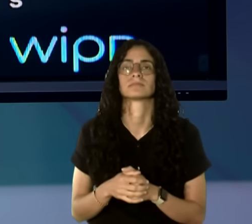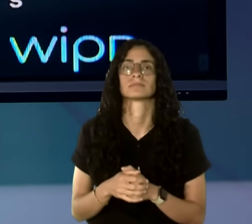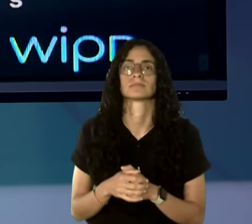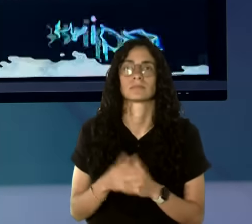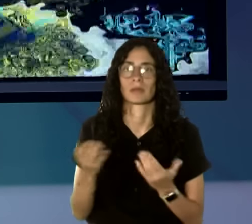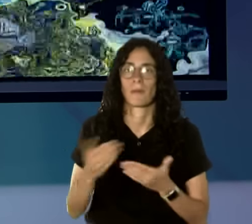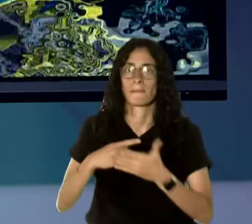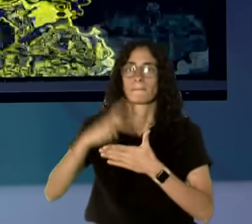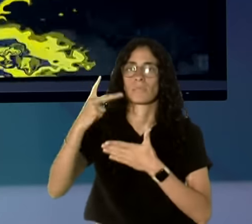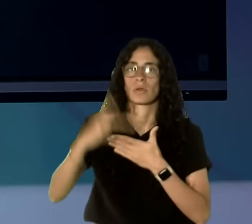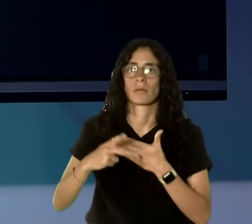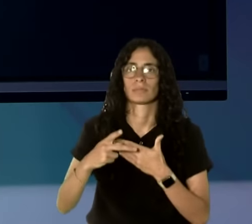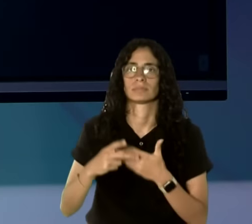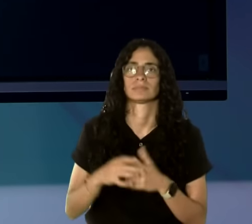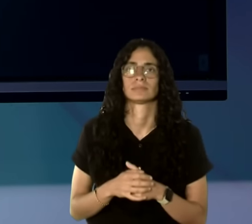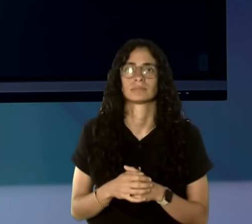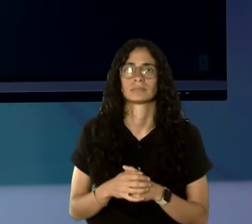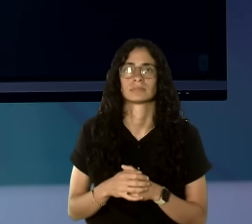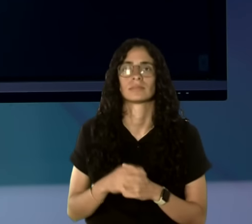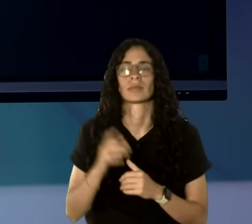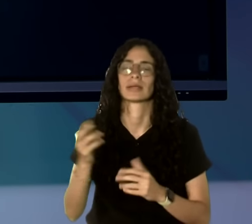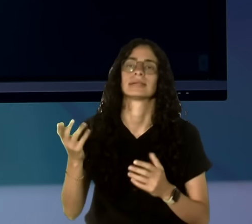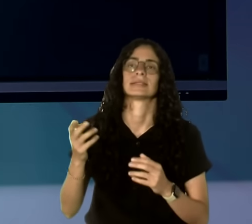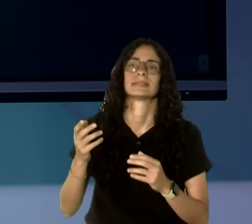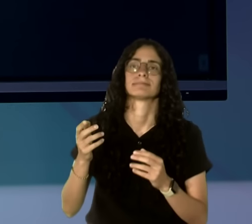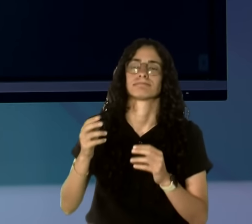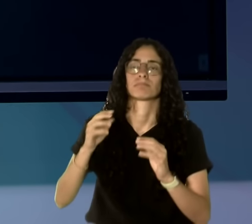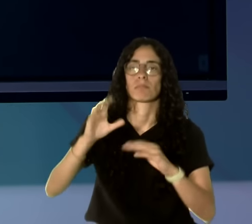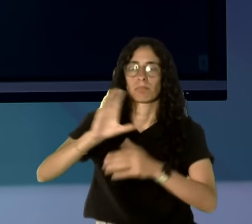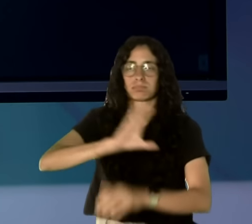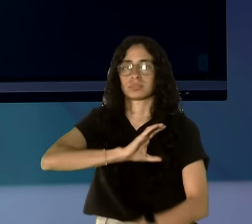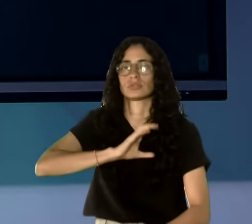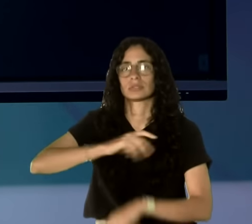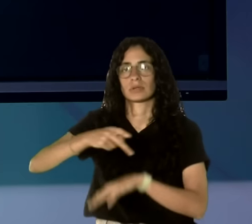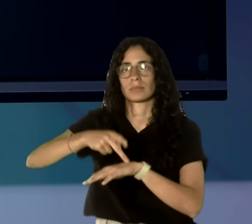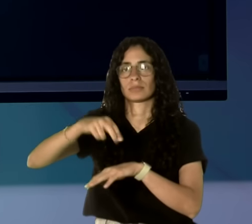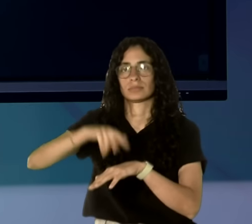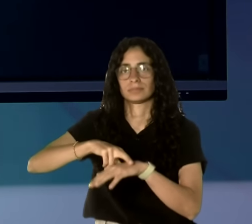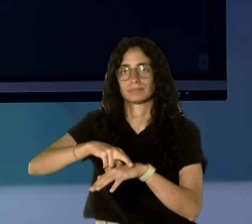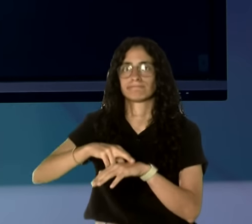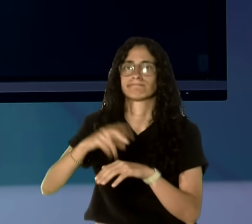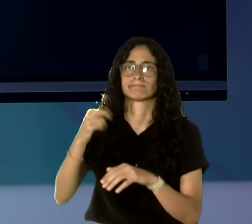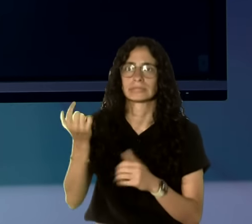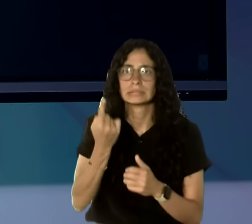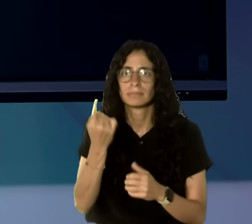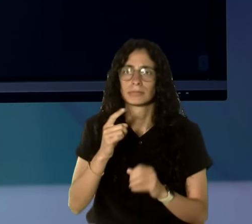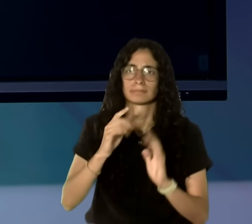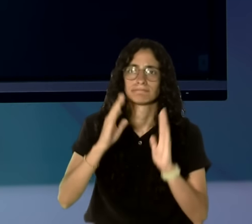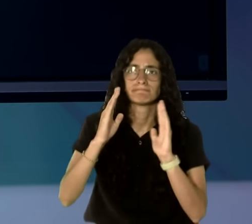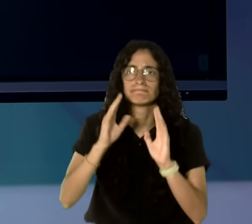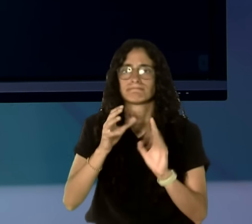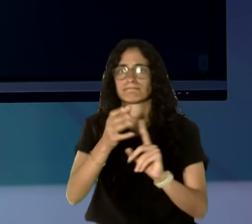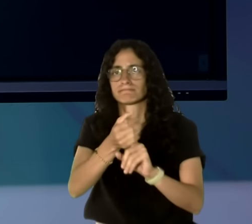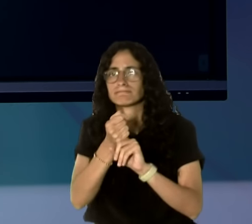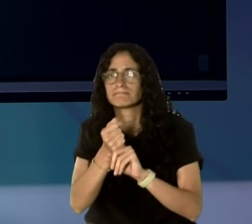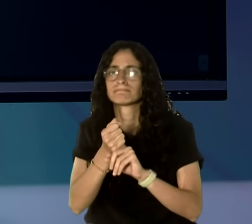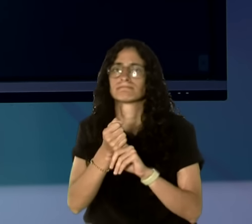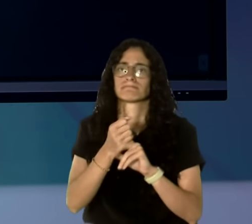más buscados y comenzamos Claro está con el negociado de la policía de Puerto Rico y los compañeros que laboran en la división de arrestos especiales de